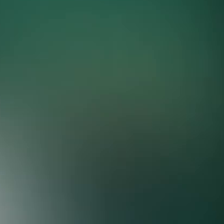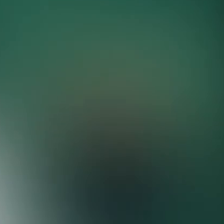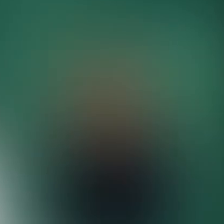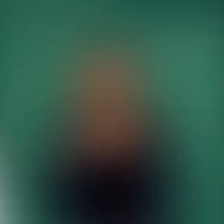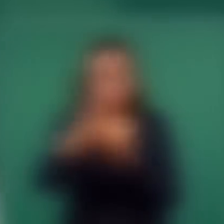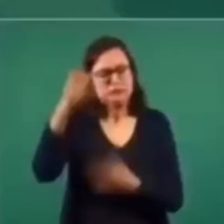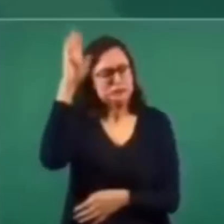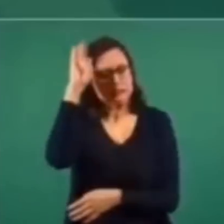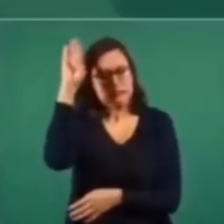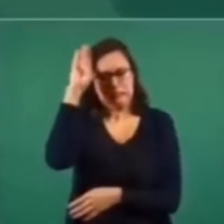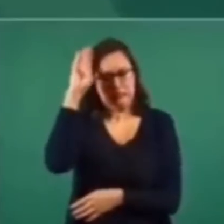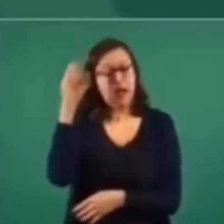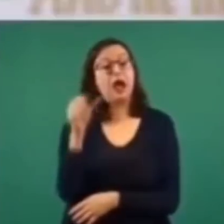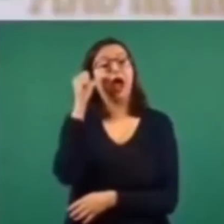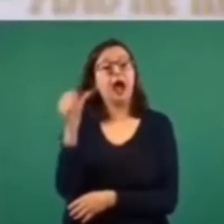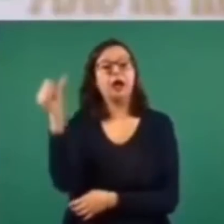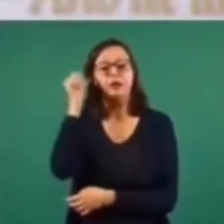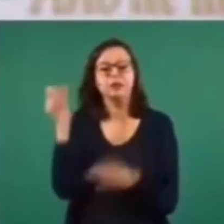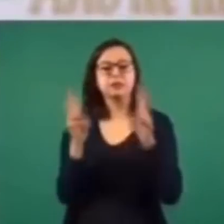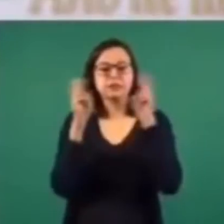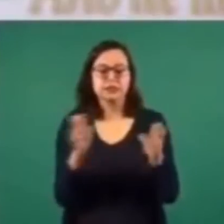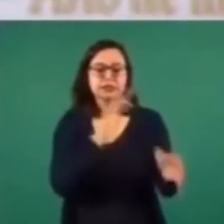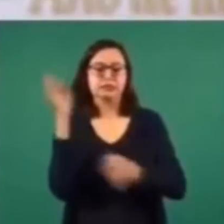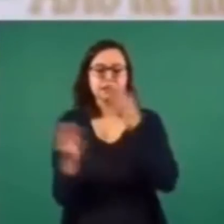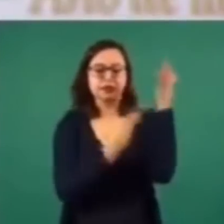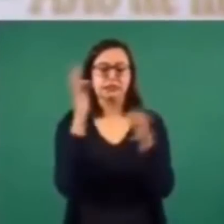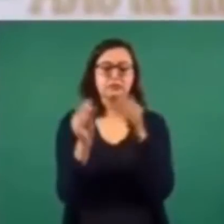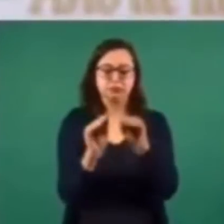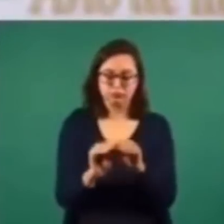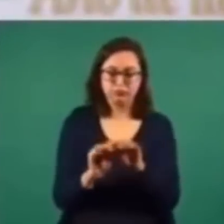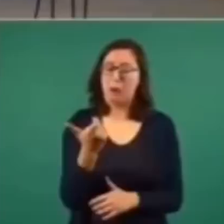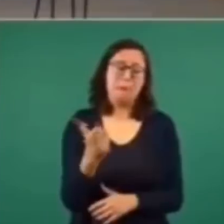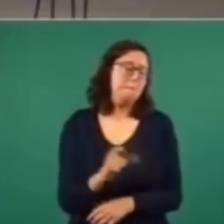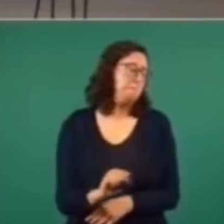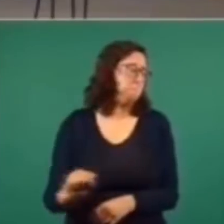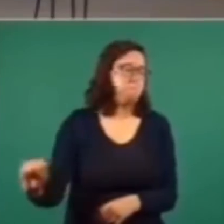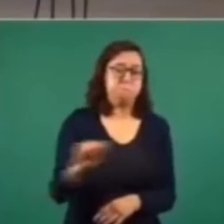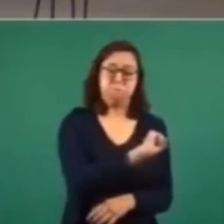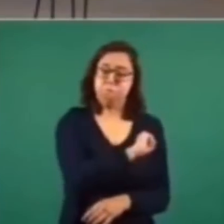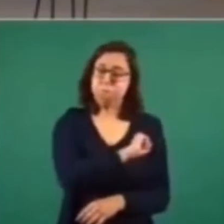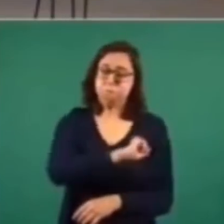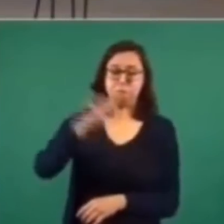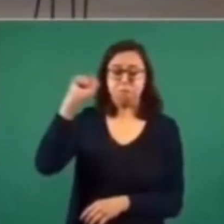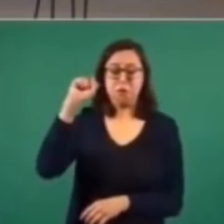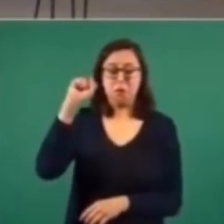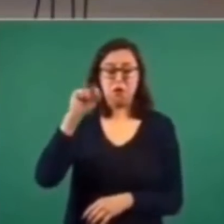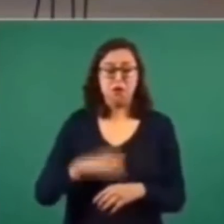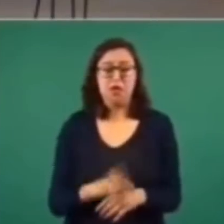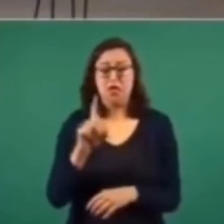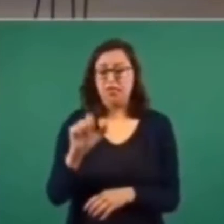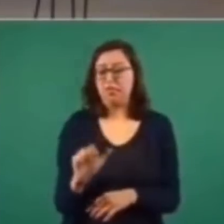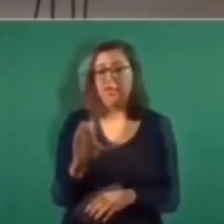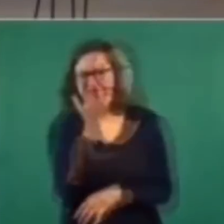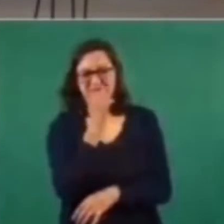en la portada de ayer la nota principal del periódico reforma se titula sube cf la tarifa del dax